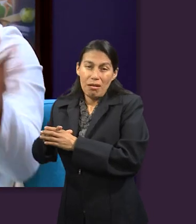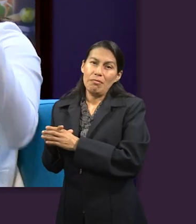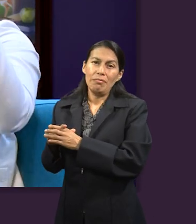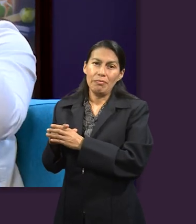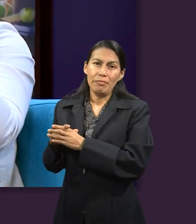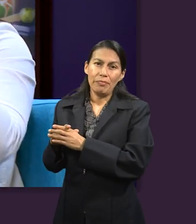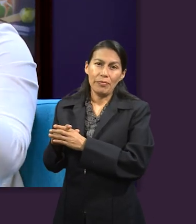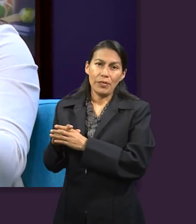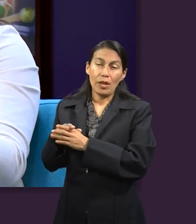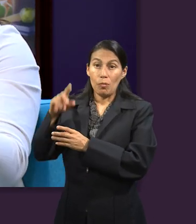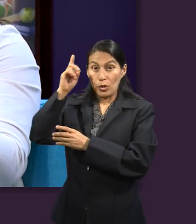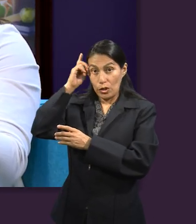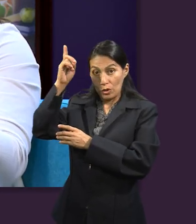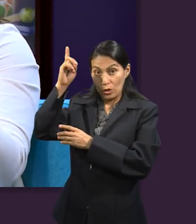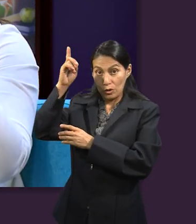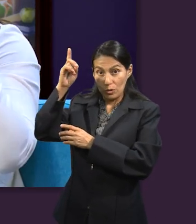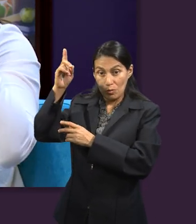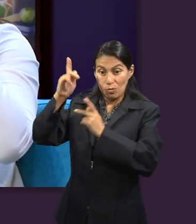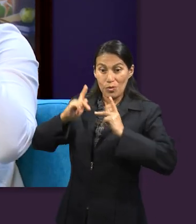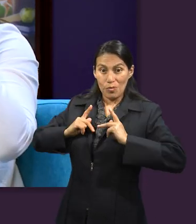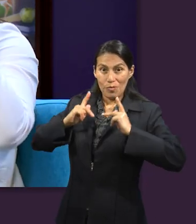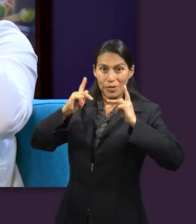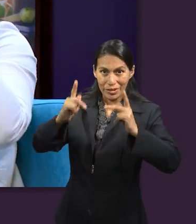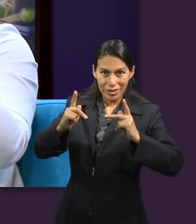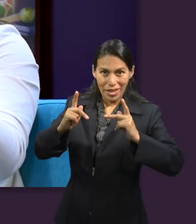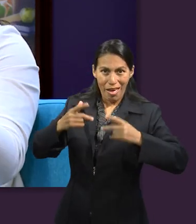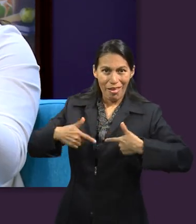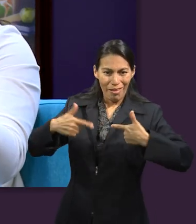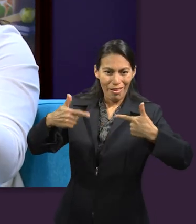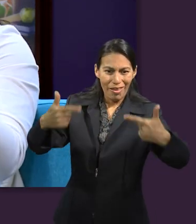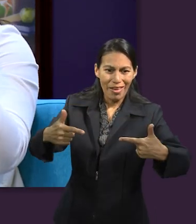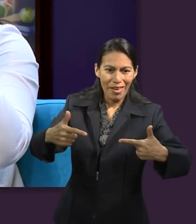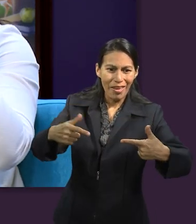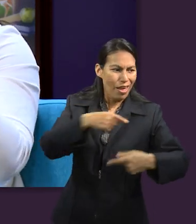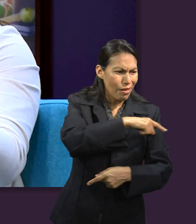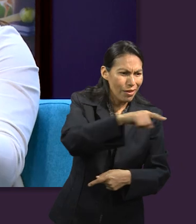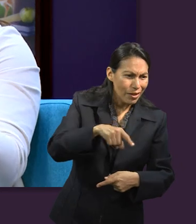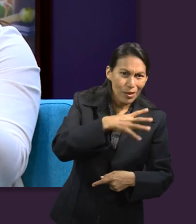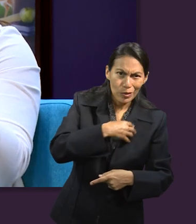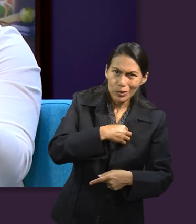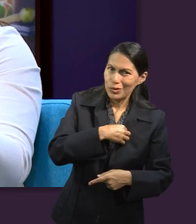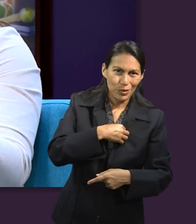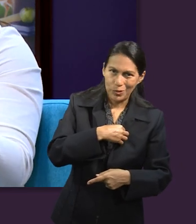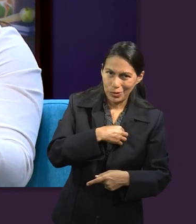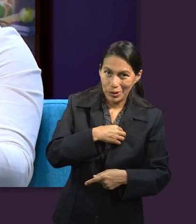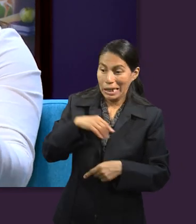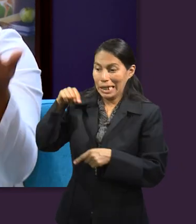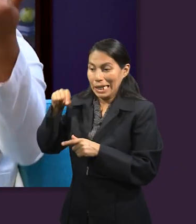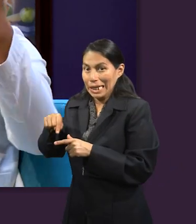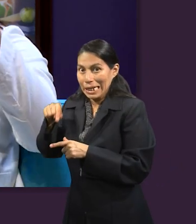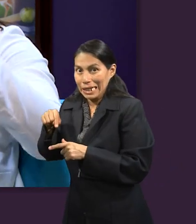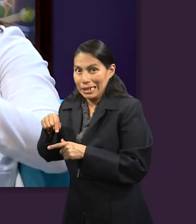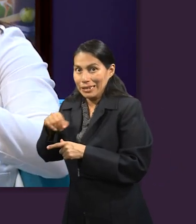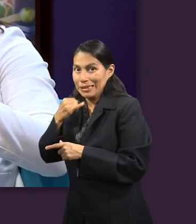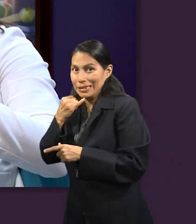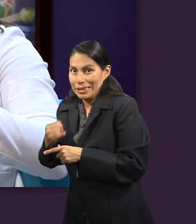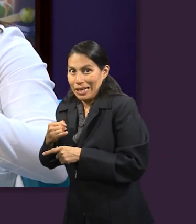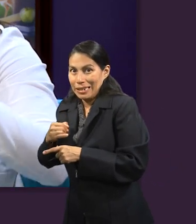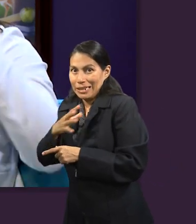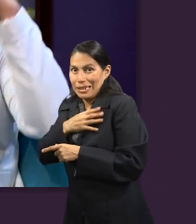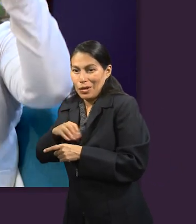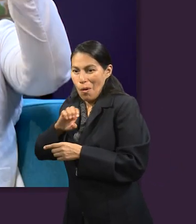sus hijos de isaac porque la promesa de que su descendencia iba a crecer no estaba en él